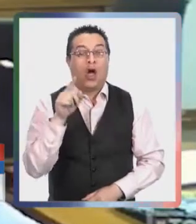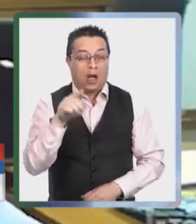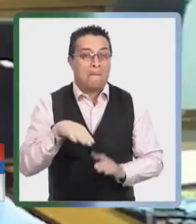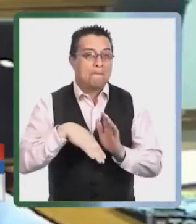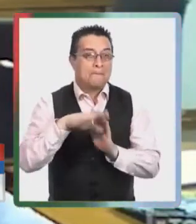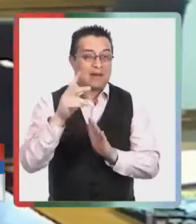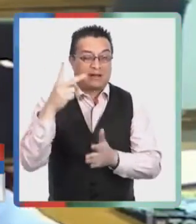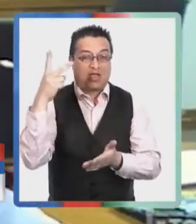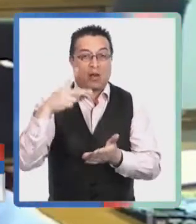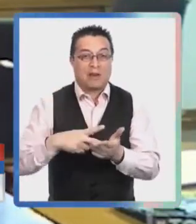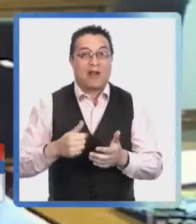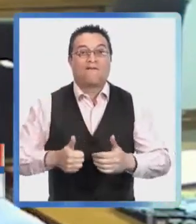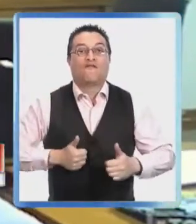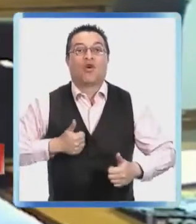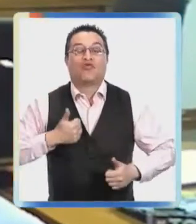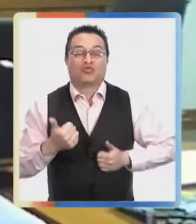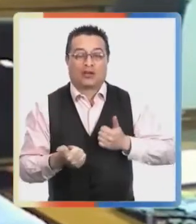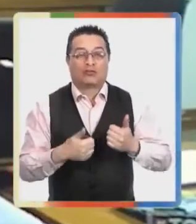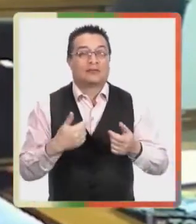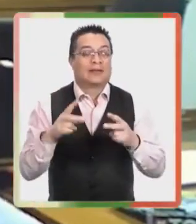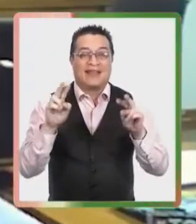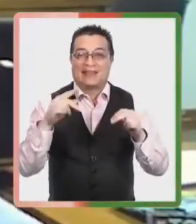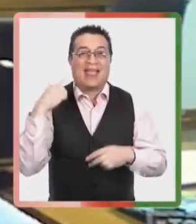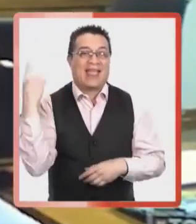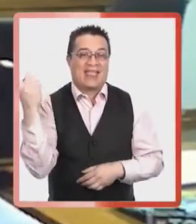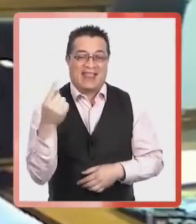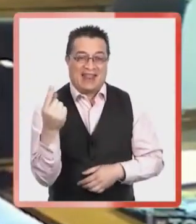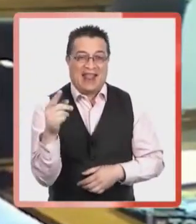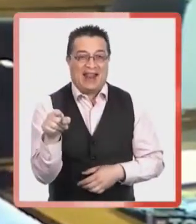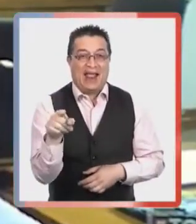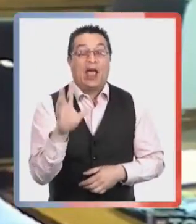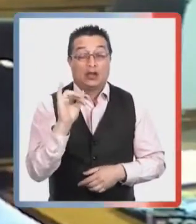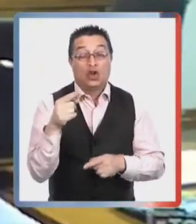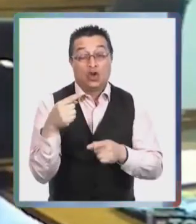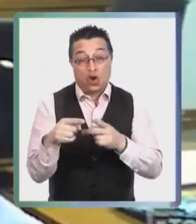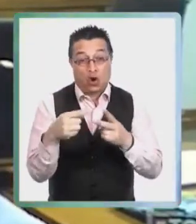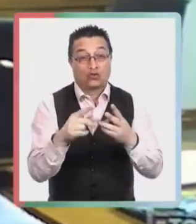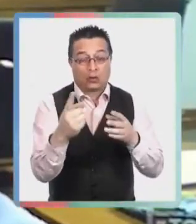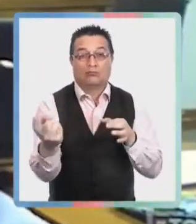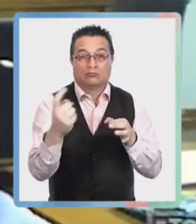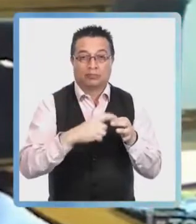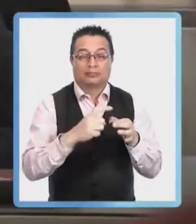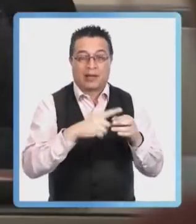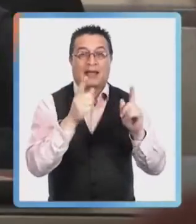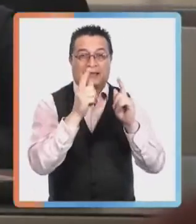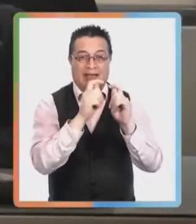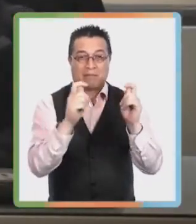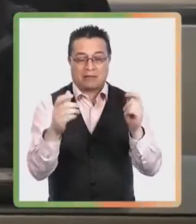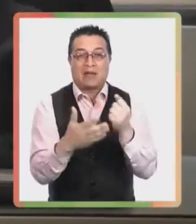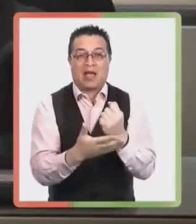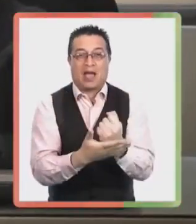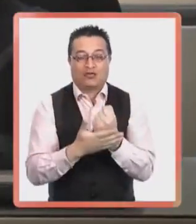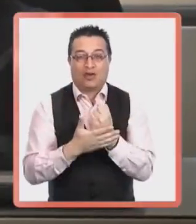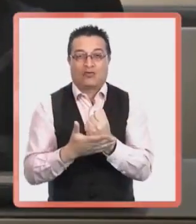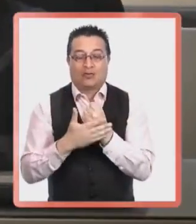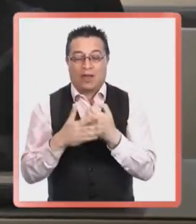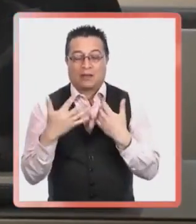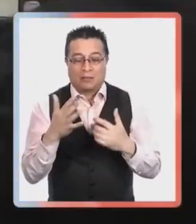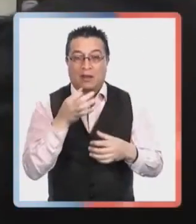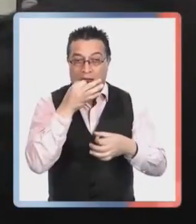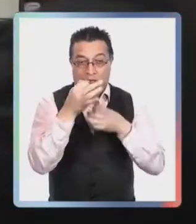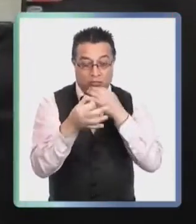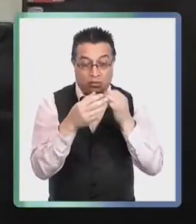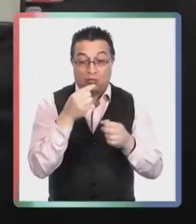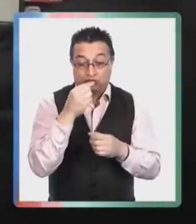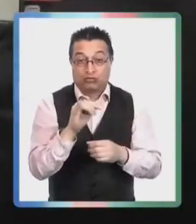más de 2 mil voluntarios en términos generales es cierto y otro tanto que se suman en la época de campaña que nos ayudan cierto ya